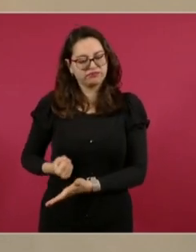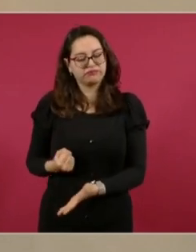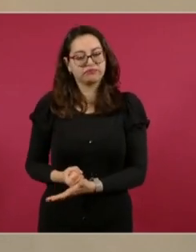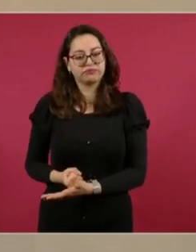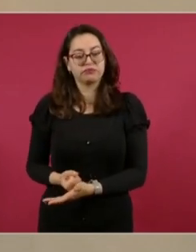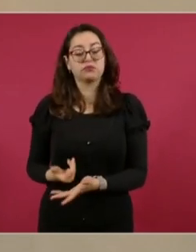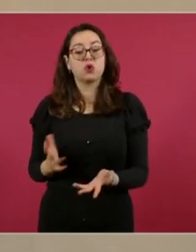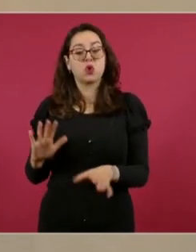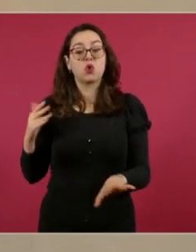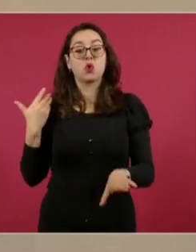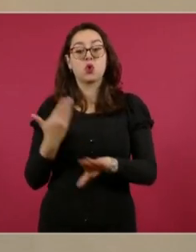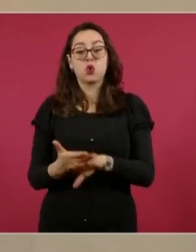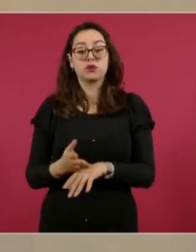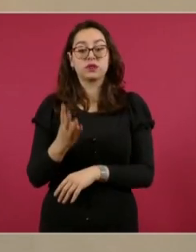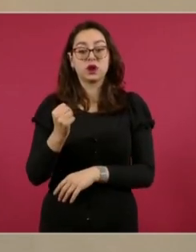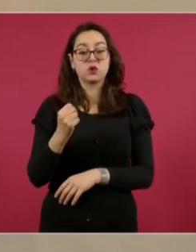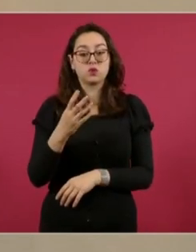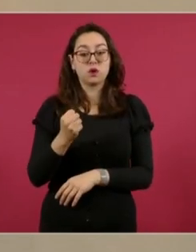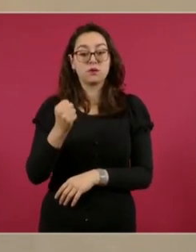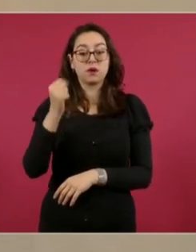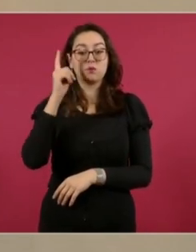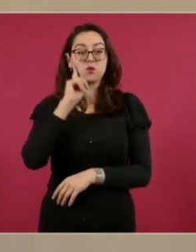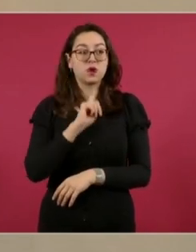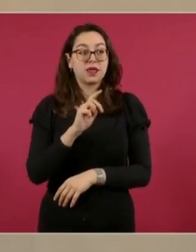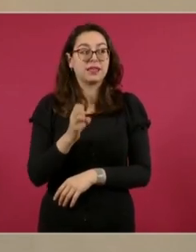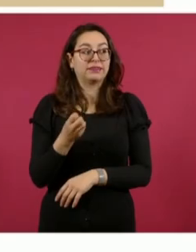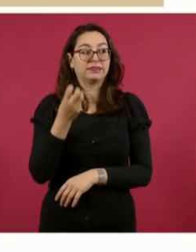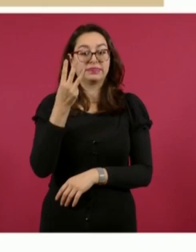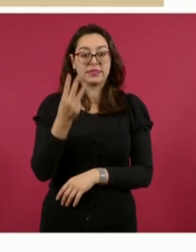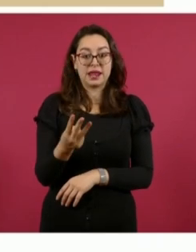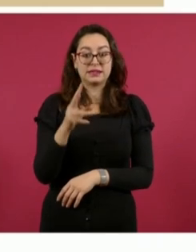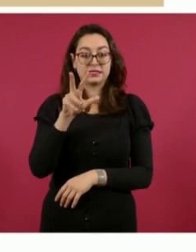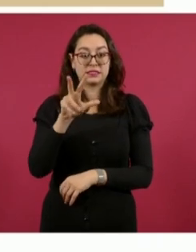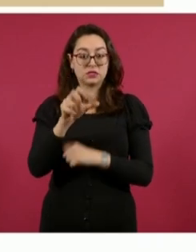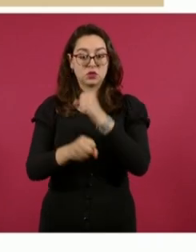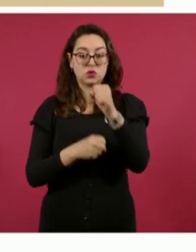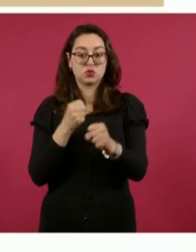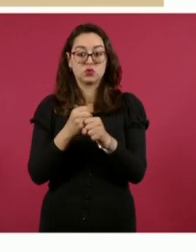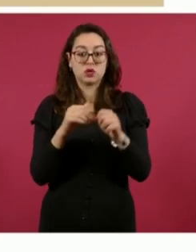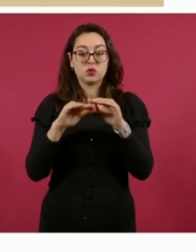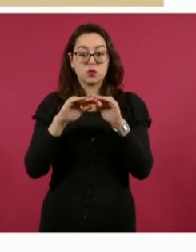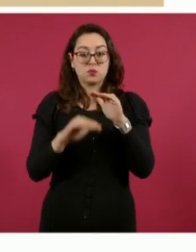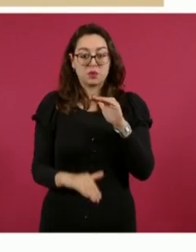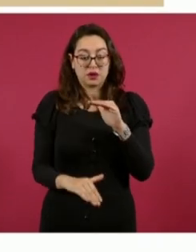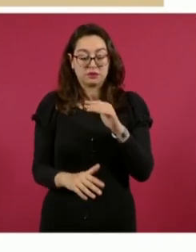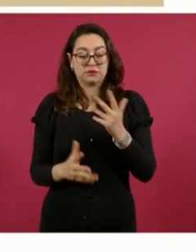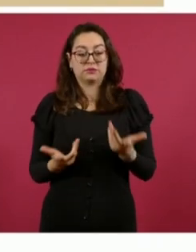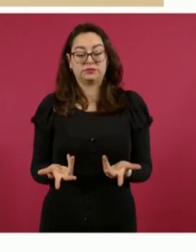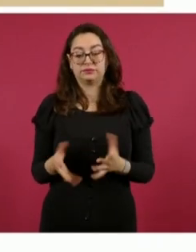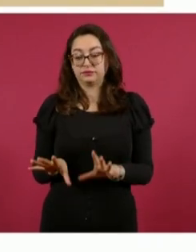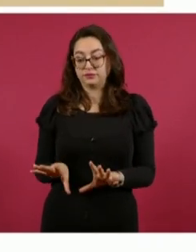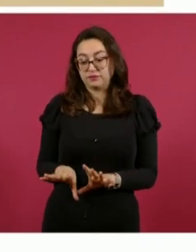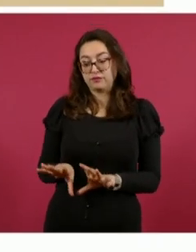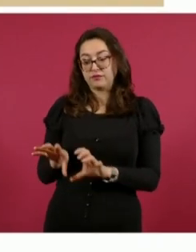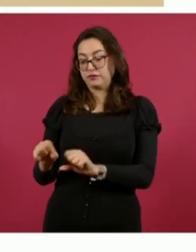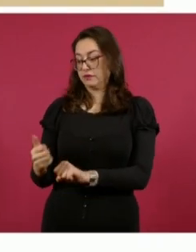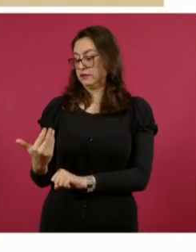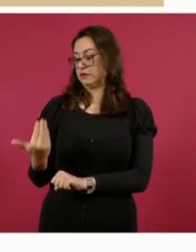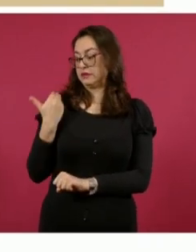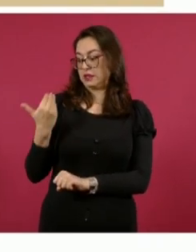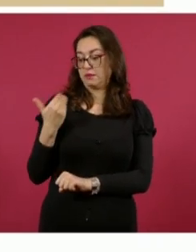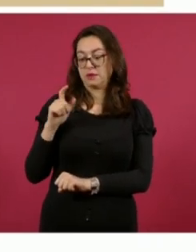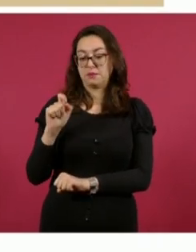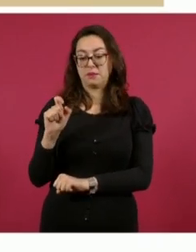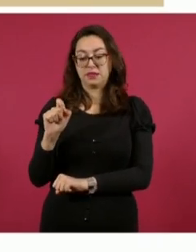agravio de 9 mujeres, 3 de ellas menores de edad. Su detención ocurre el 20 de enero del 24 en